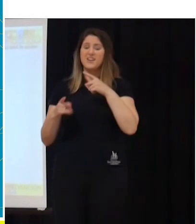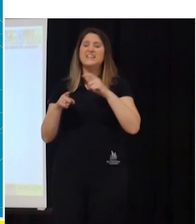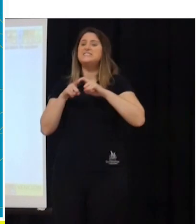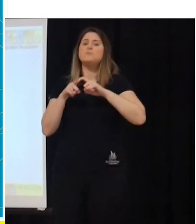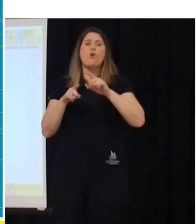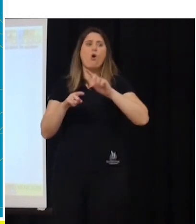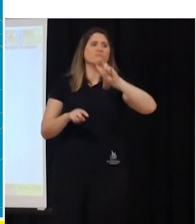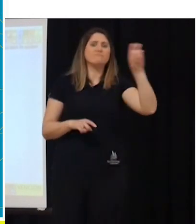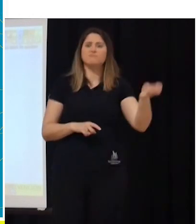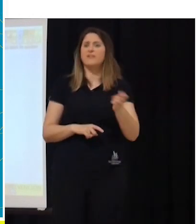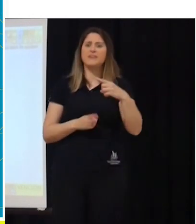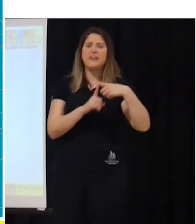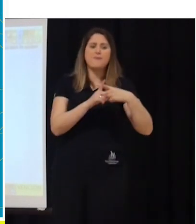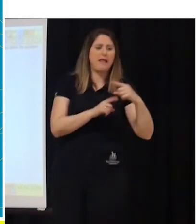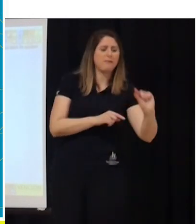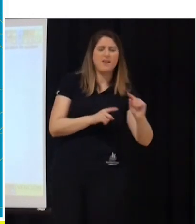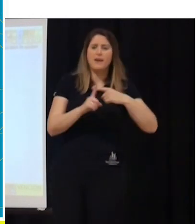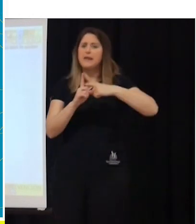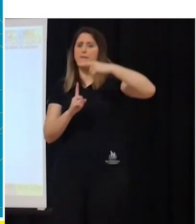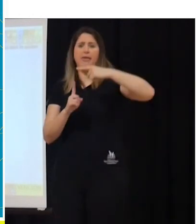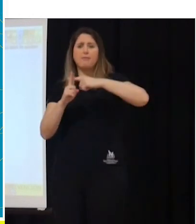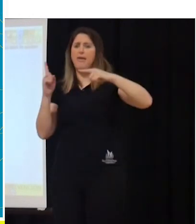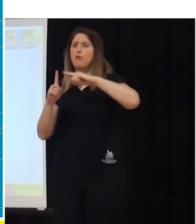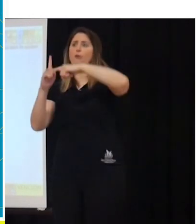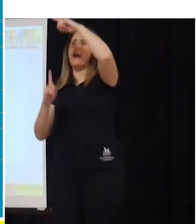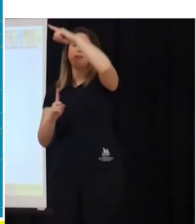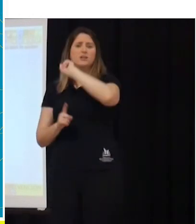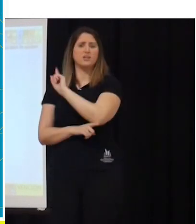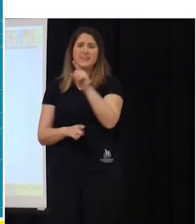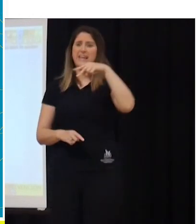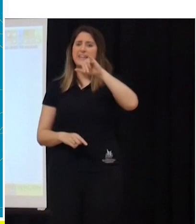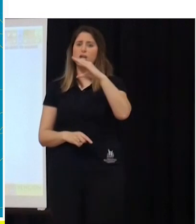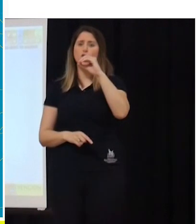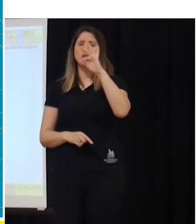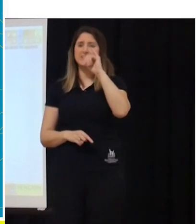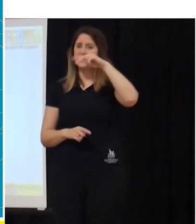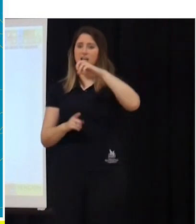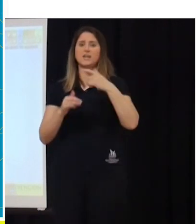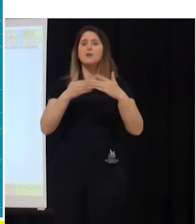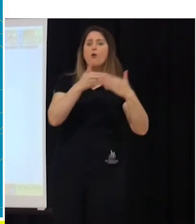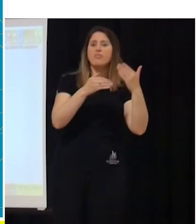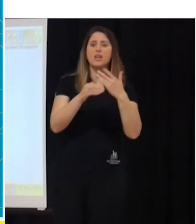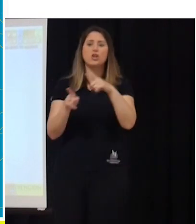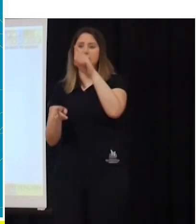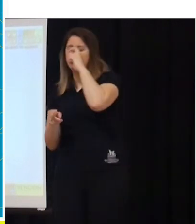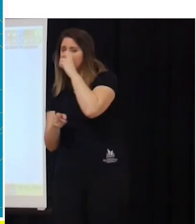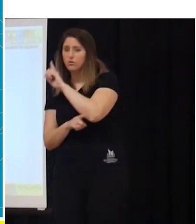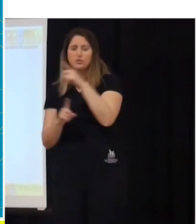tabaco, ni bajo, ni medio, ni alto en nicotina, ni el último, ni moderno,